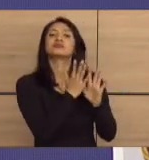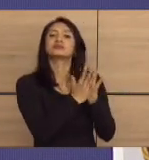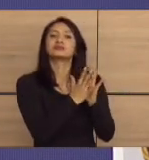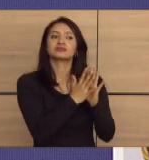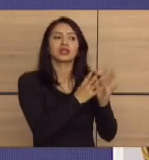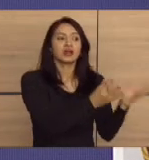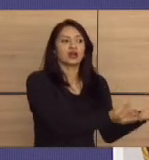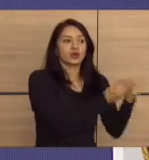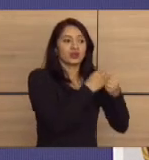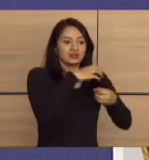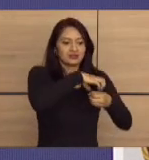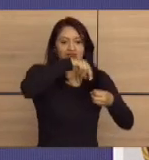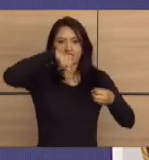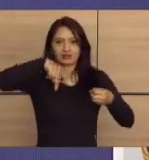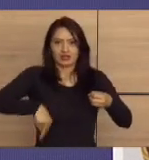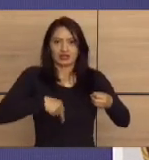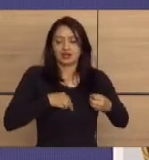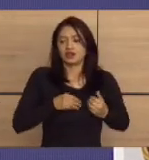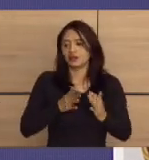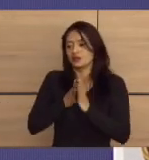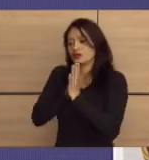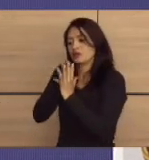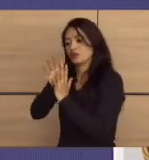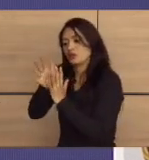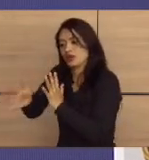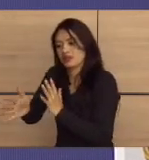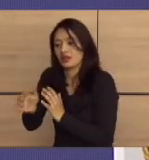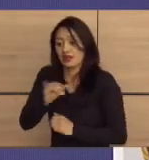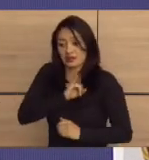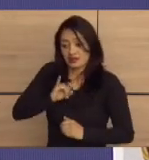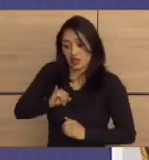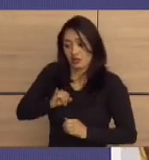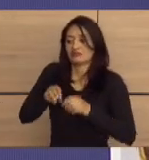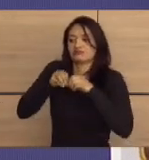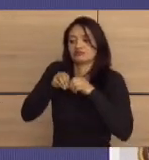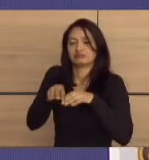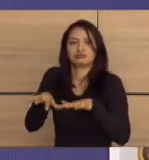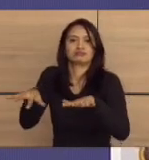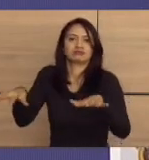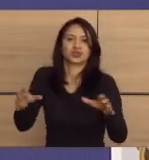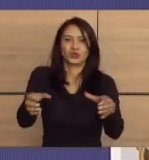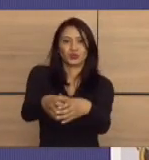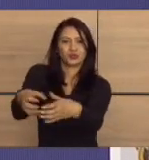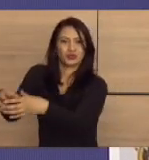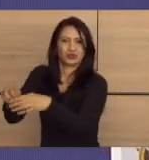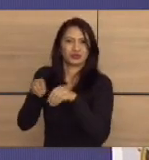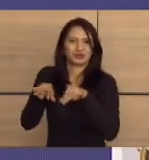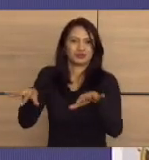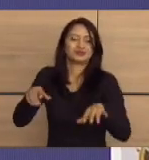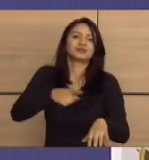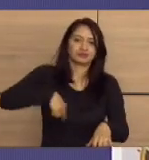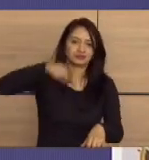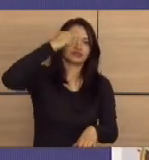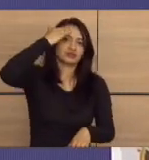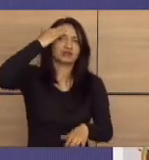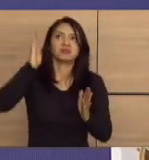de esa ciudadanía también individual a una ciudadanía colectiva, ¿no? Porque nosotros hablamos